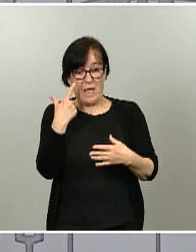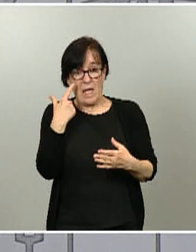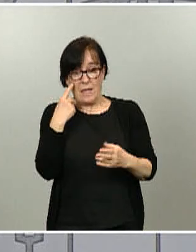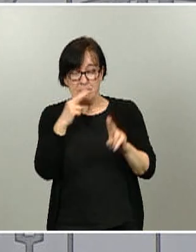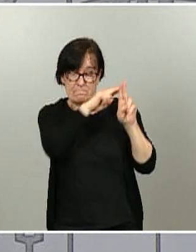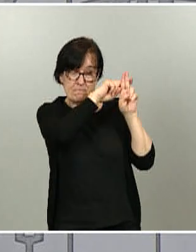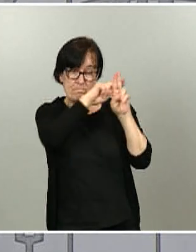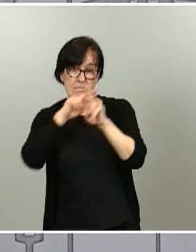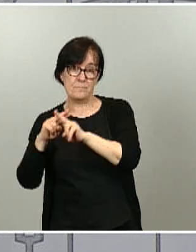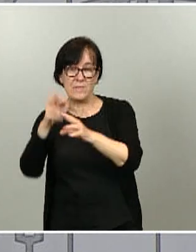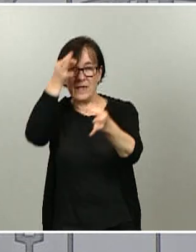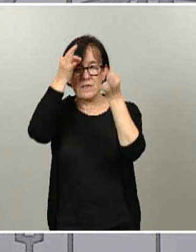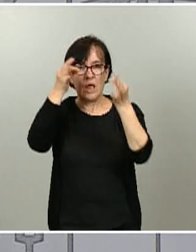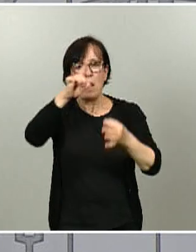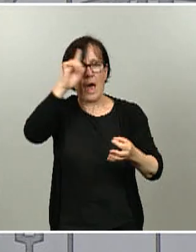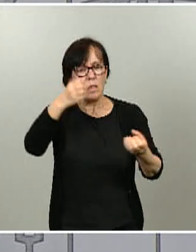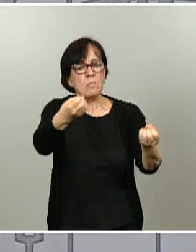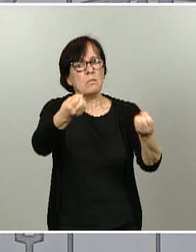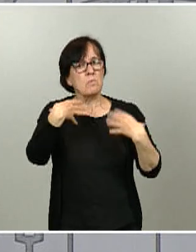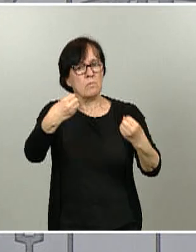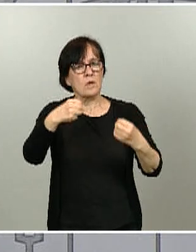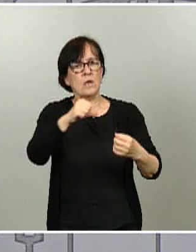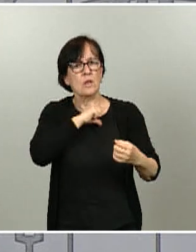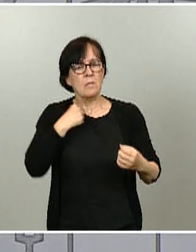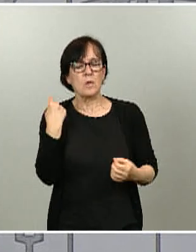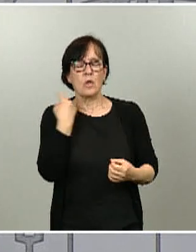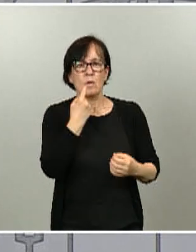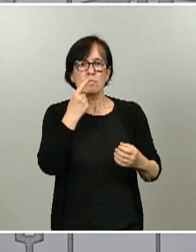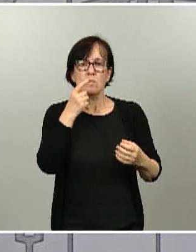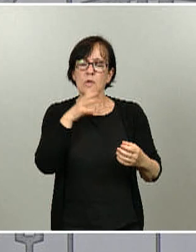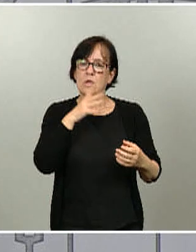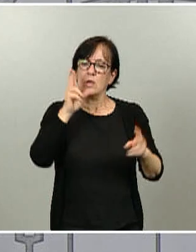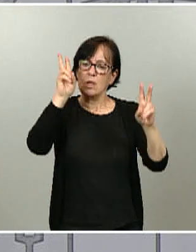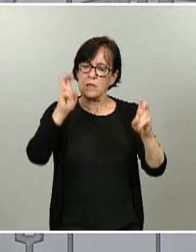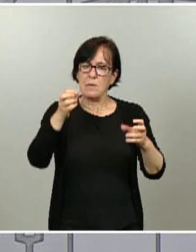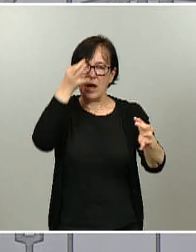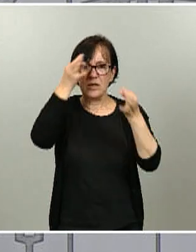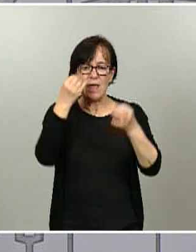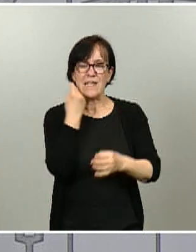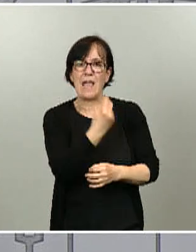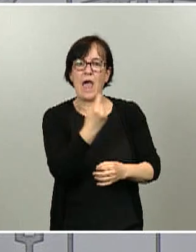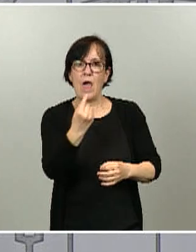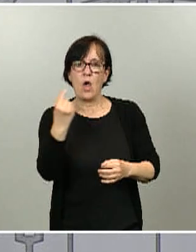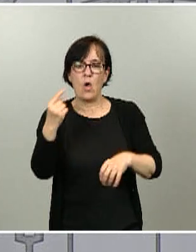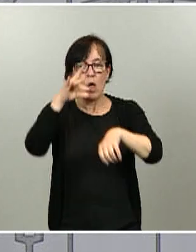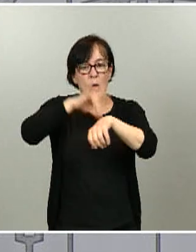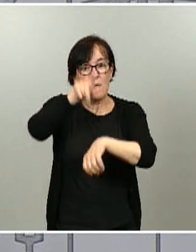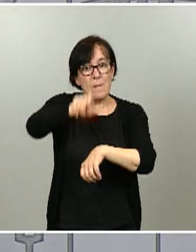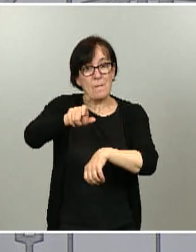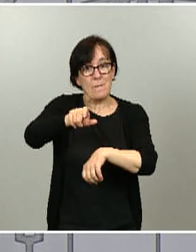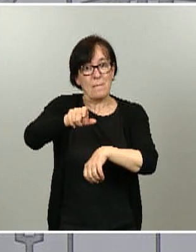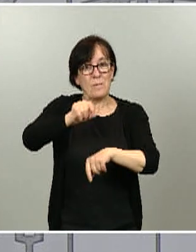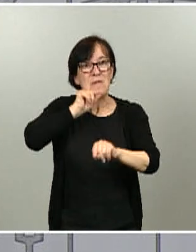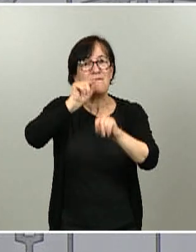ya está notificando de forma individualizada y vemos los datos que han notificado de cada uno de esos pacientes infectados, vemos que en los